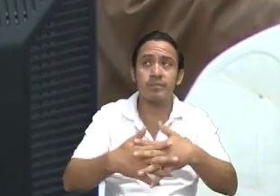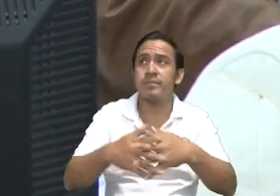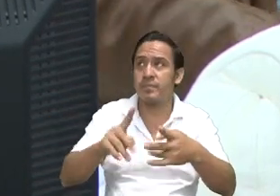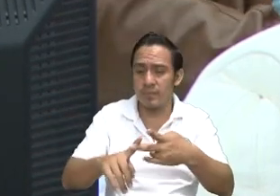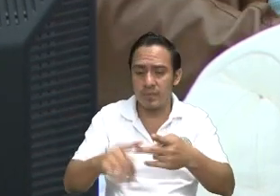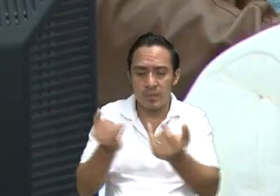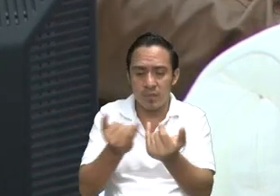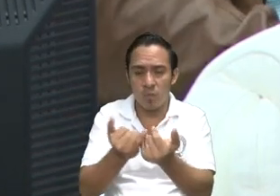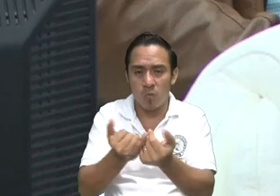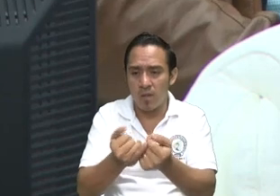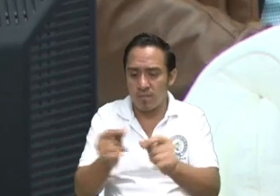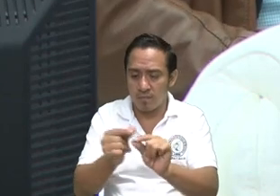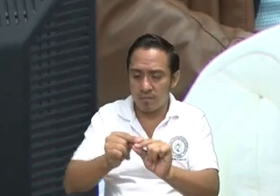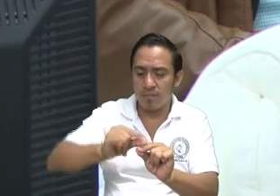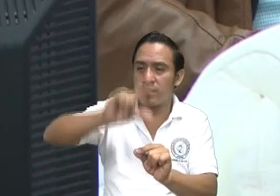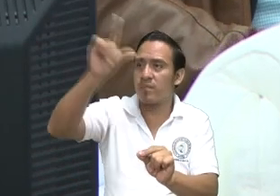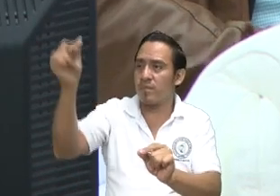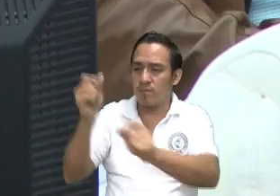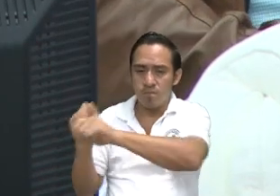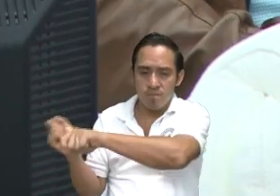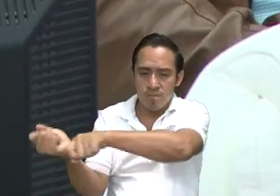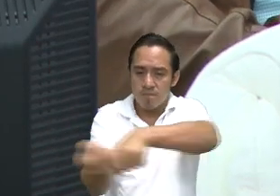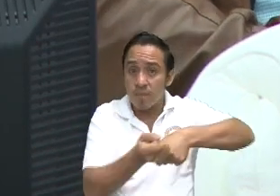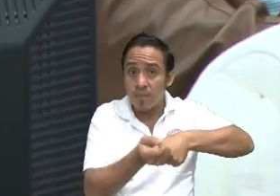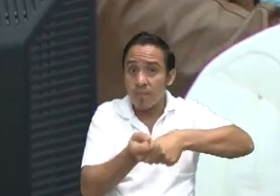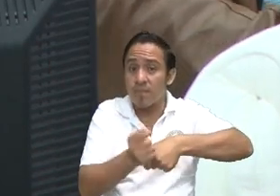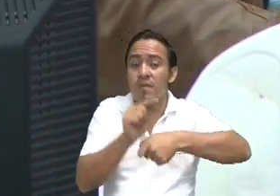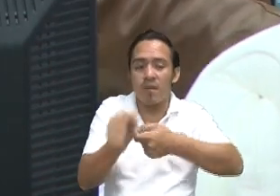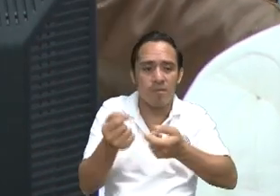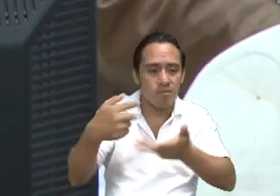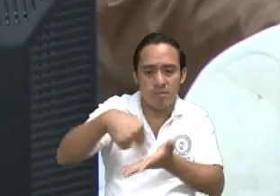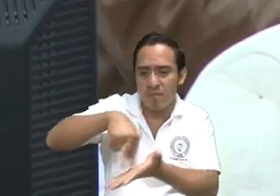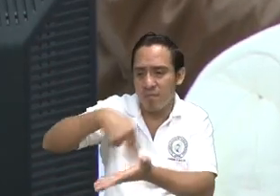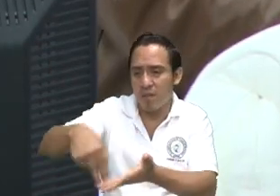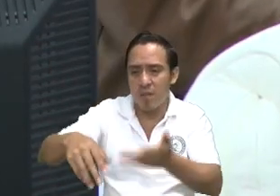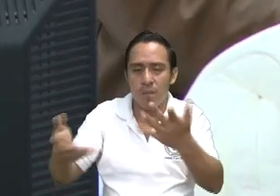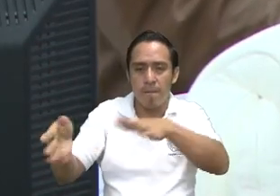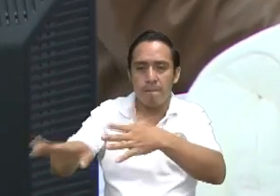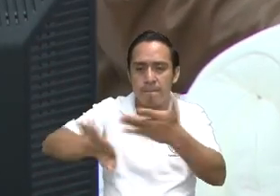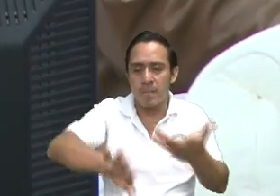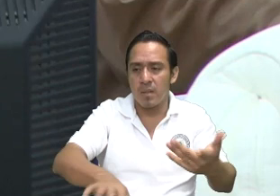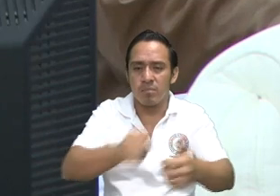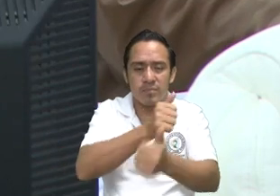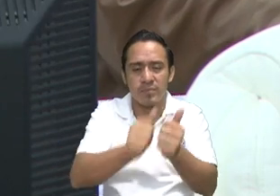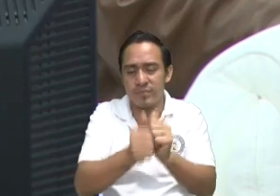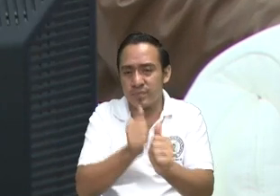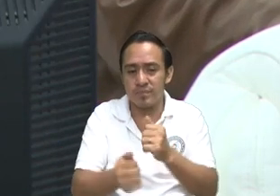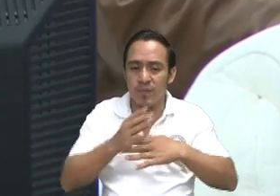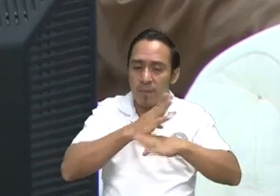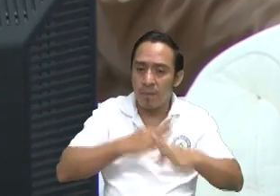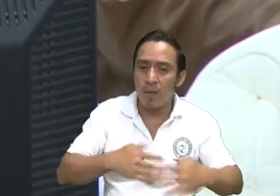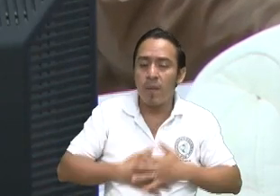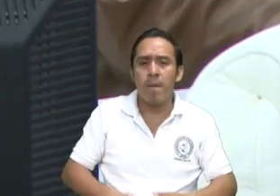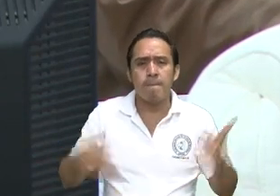guadaña en mano, danzándole a la muerte, violentando nuestra tranquilidad, nuestra paz, nuestro